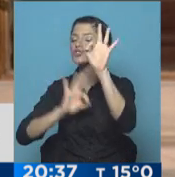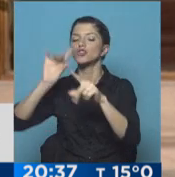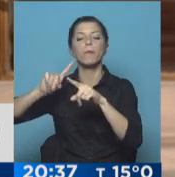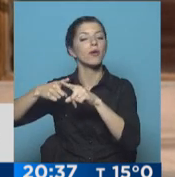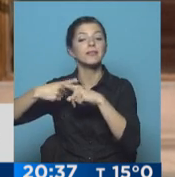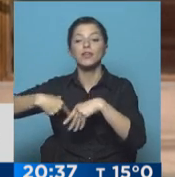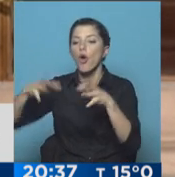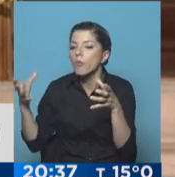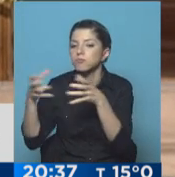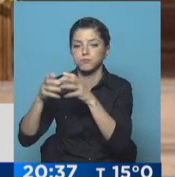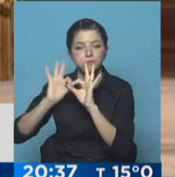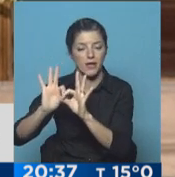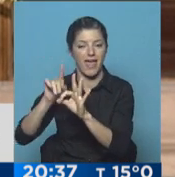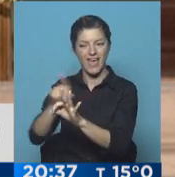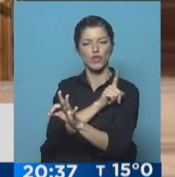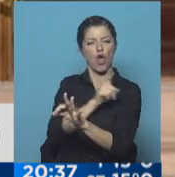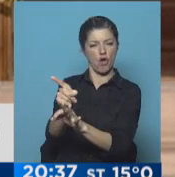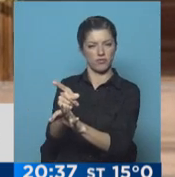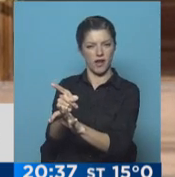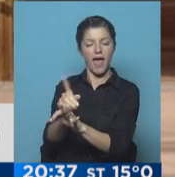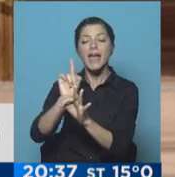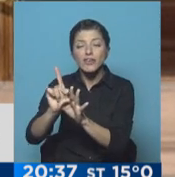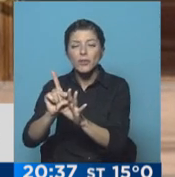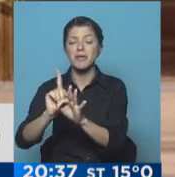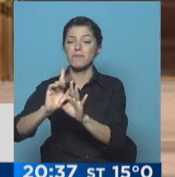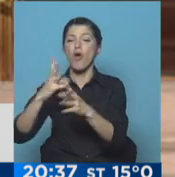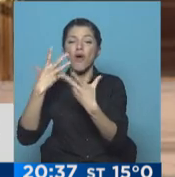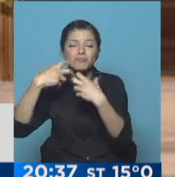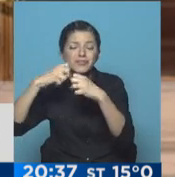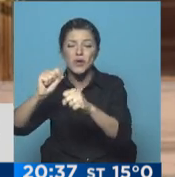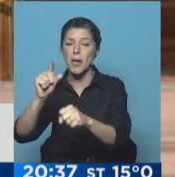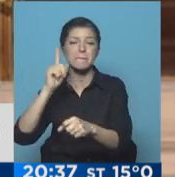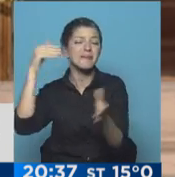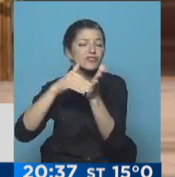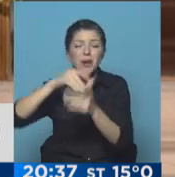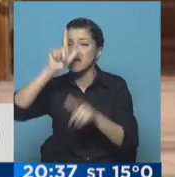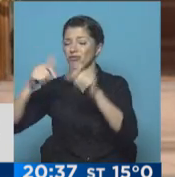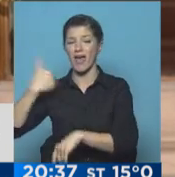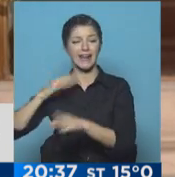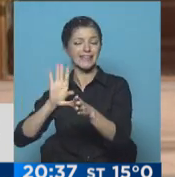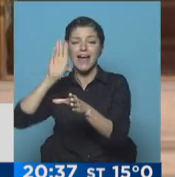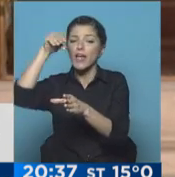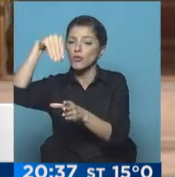político que ha logrado la inclusión de millones de argentinos.